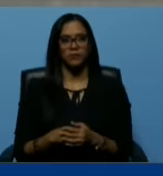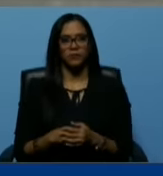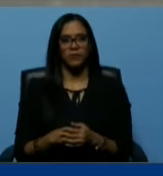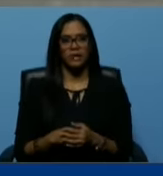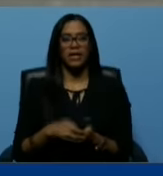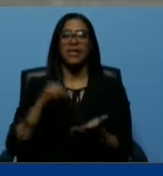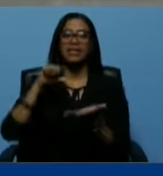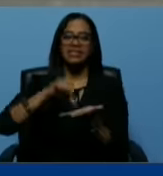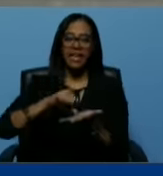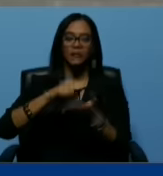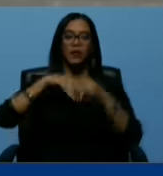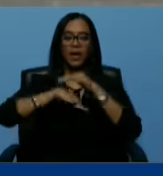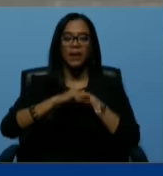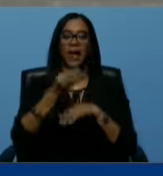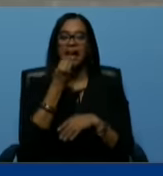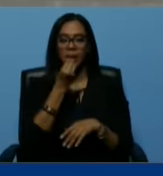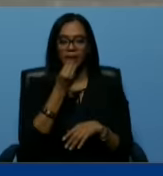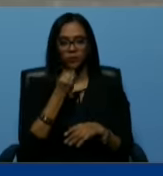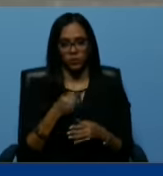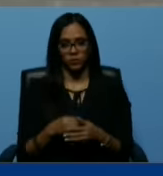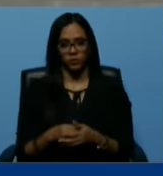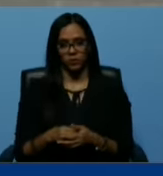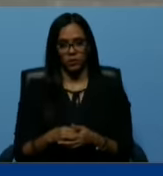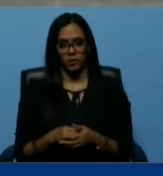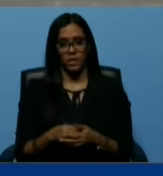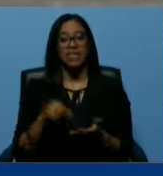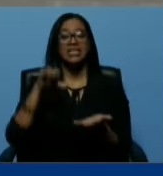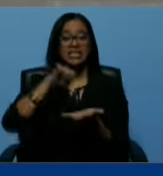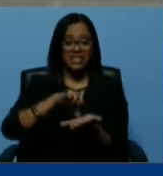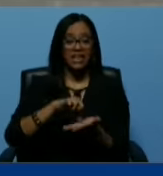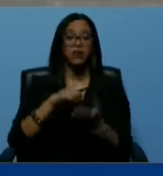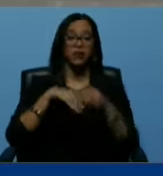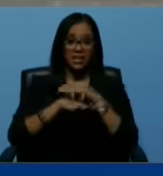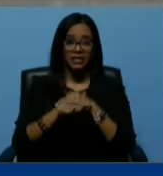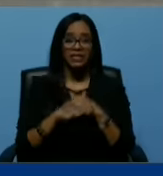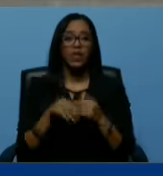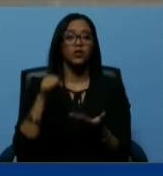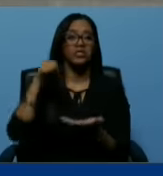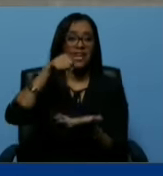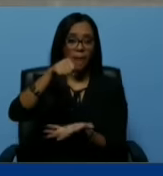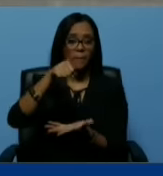centros de almacenamiento de alimentos, centros de almacenamiento de los CLAP,